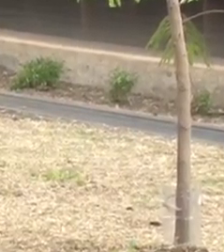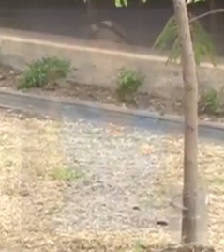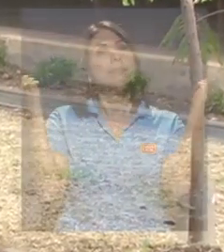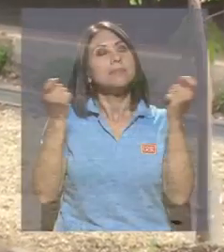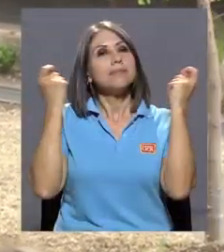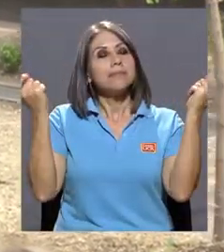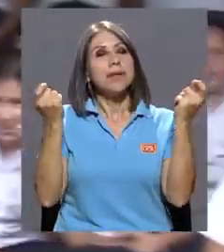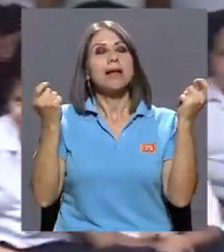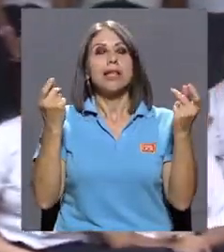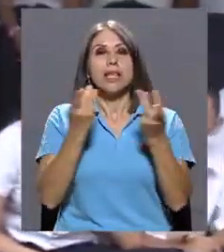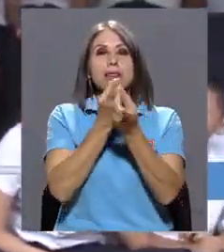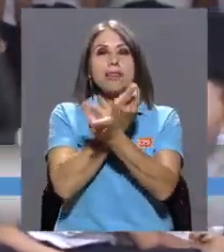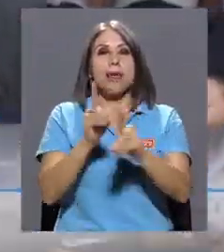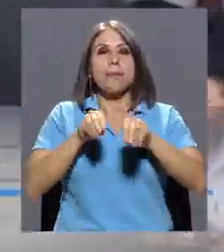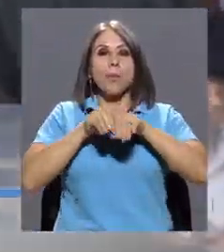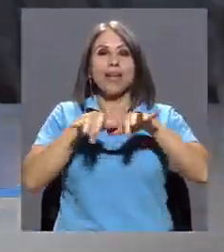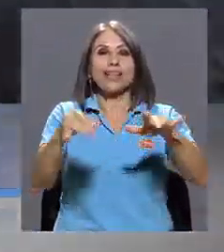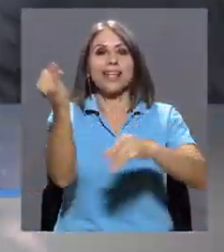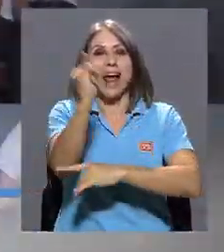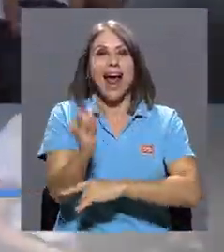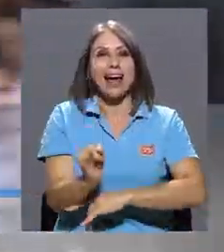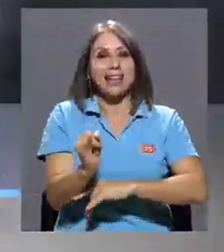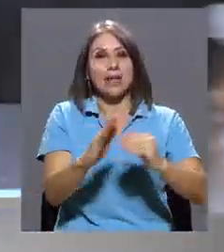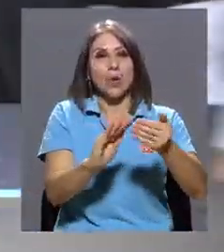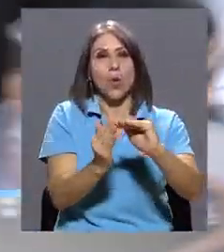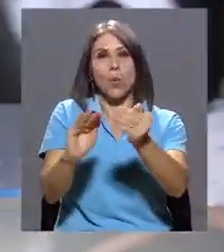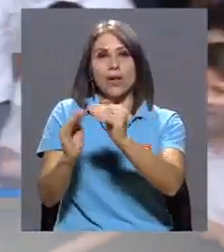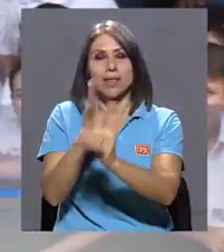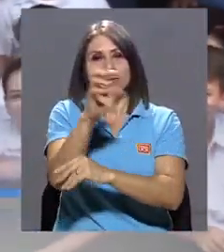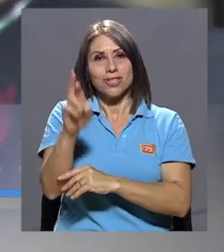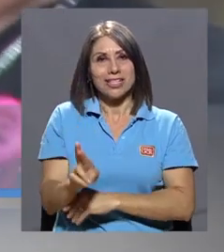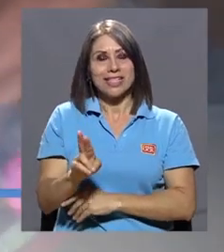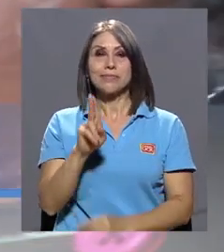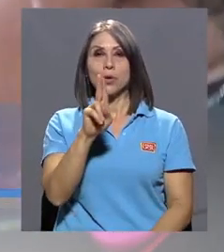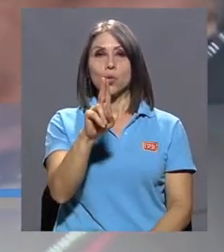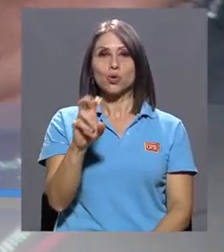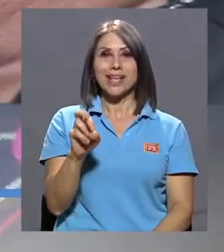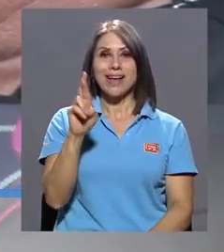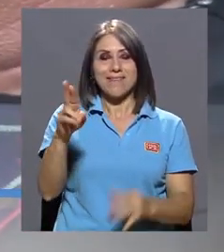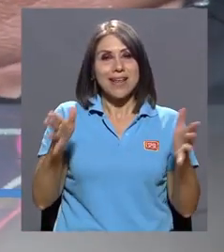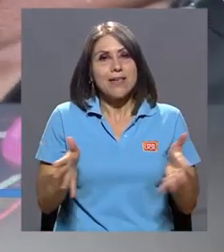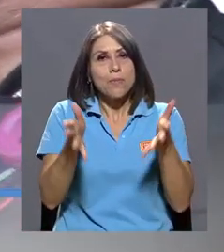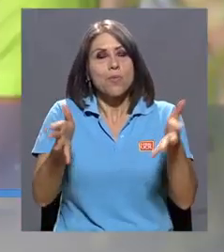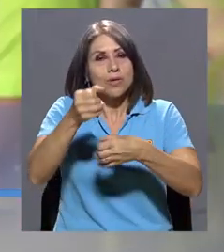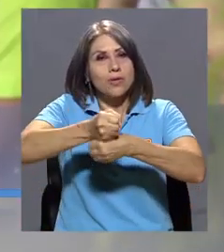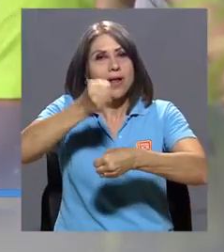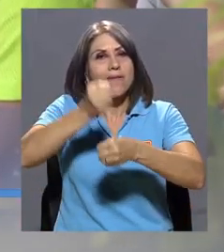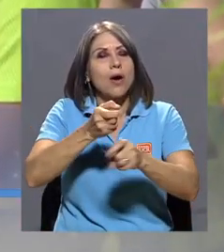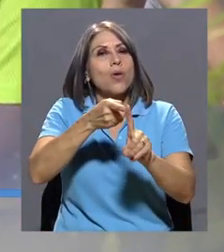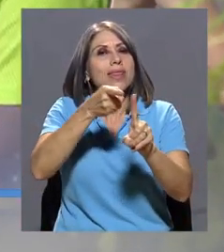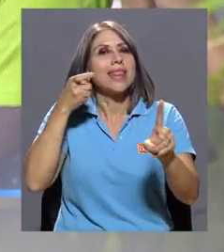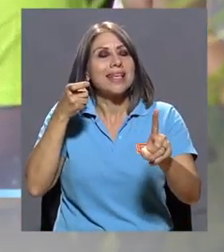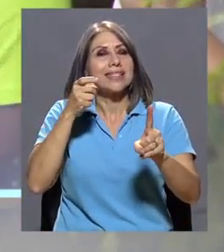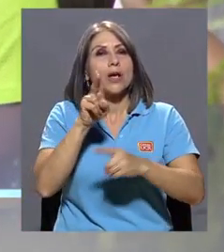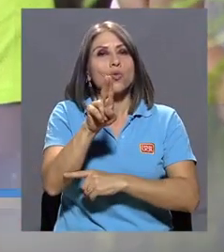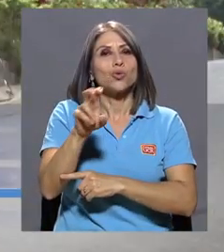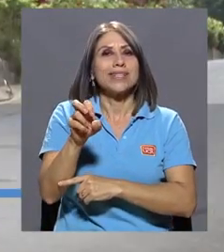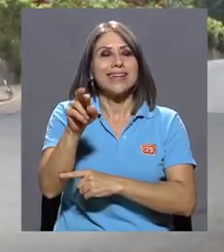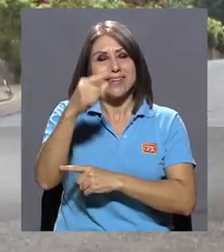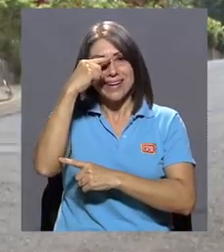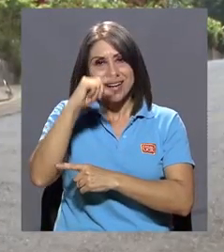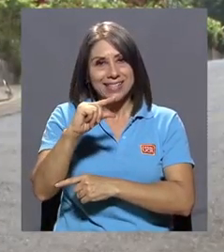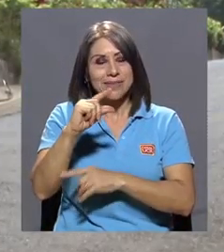Para celebrar y democratizar el arte en las comunidades costarricenses, la UCR impulsa un trabajo colaborativo desde el recinto de